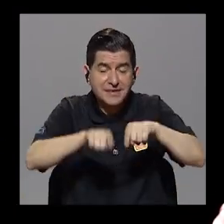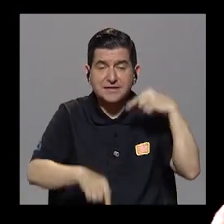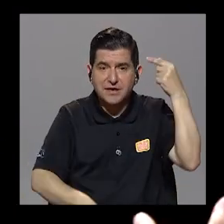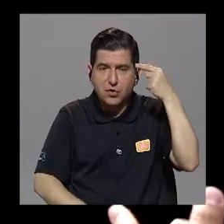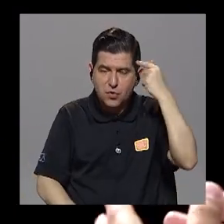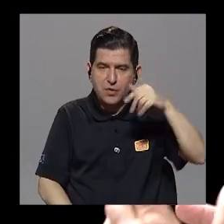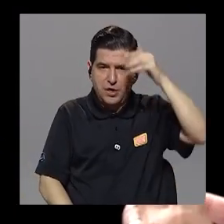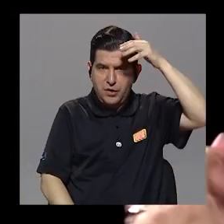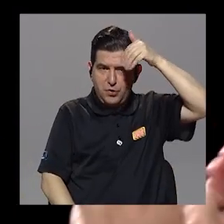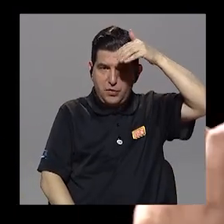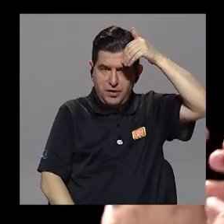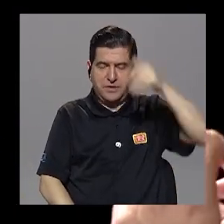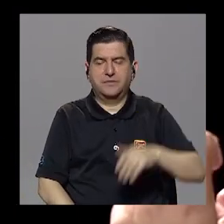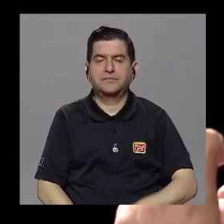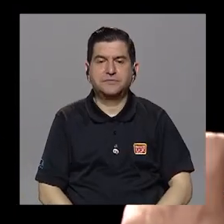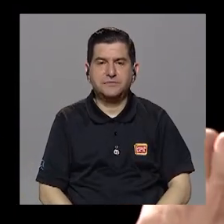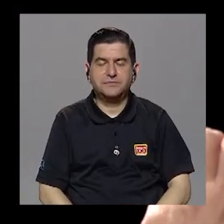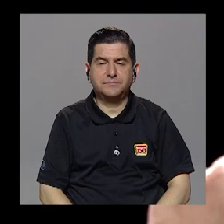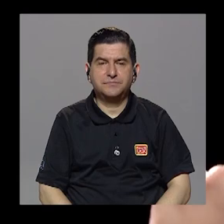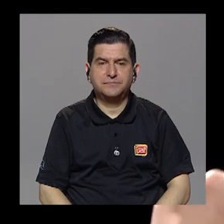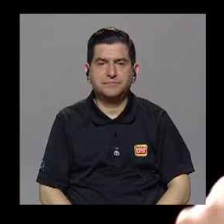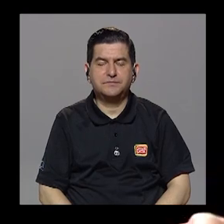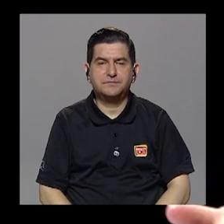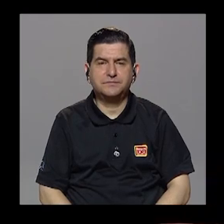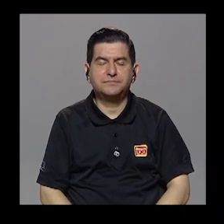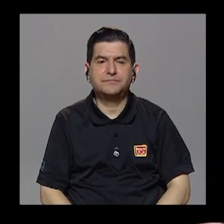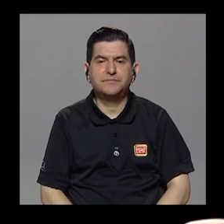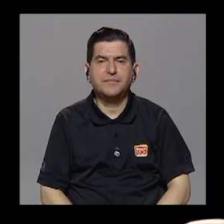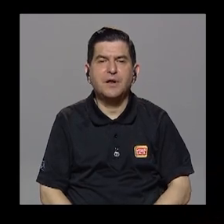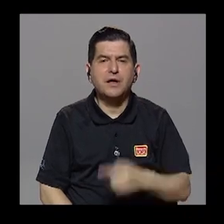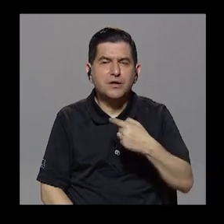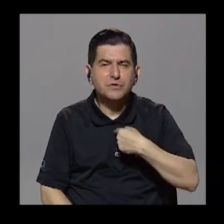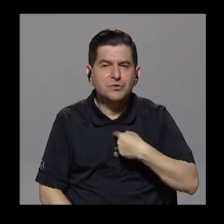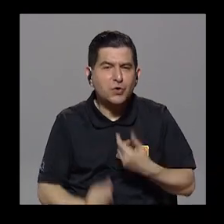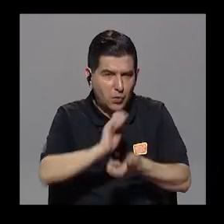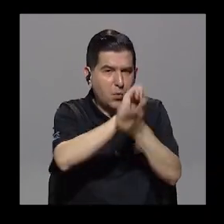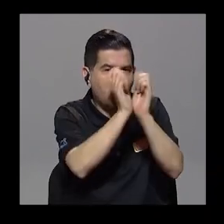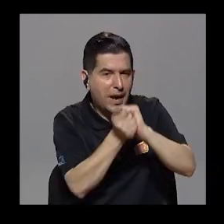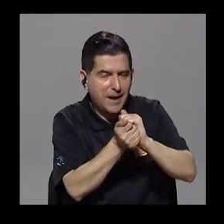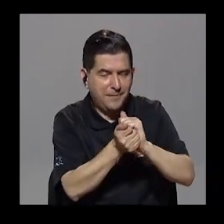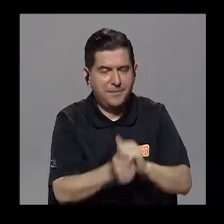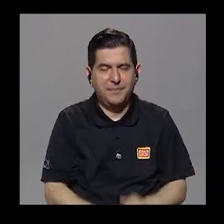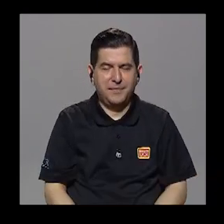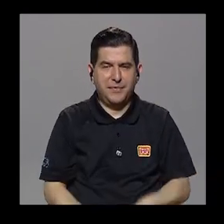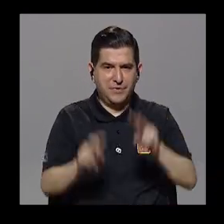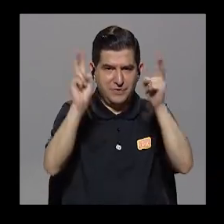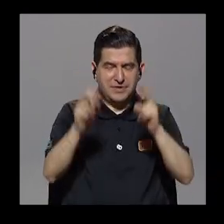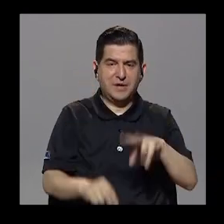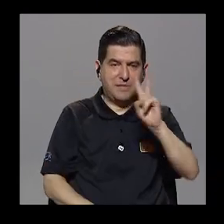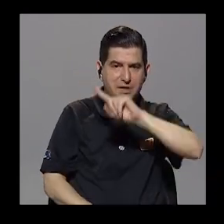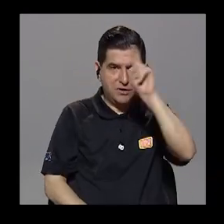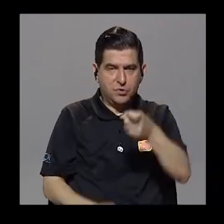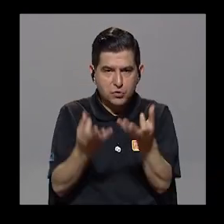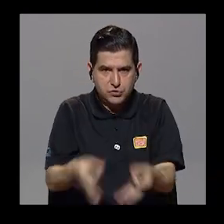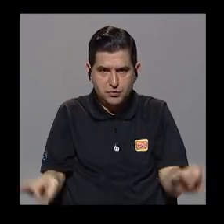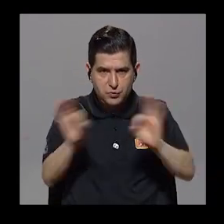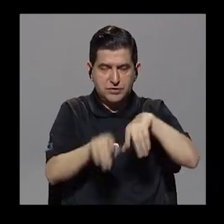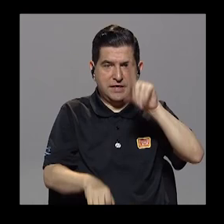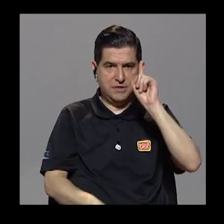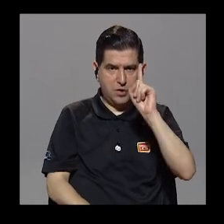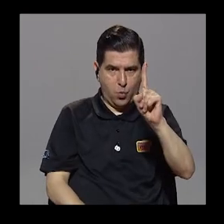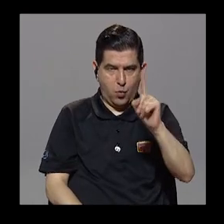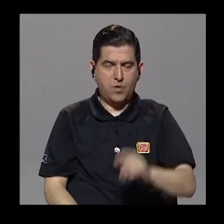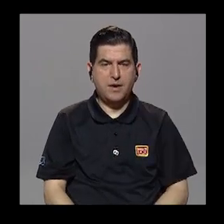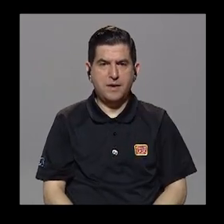Carlos Alvarado. Tal vez para Don su. Álvaro, voy a dar un salto porque tengo dos preguntas muy importantes. Una tiene que ver específicamente